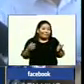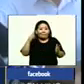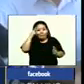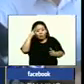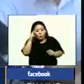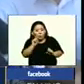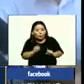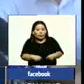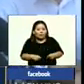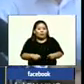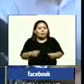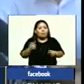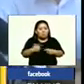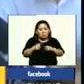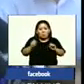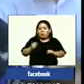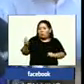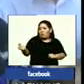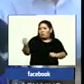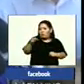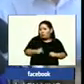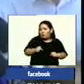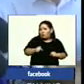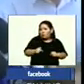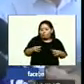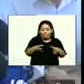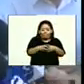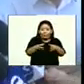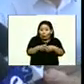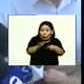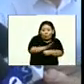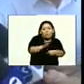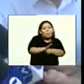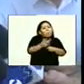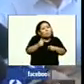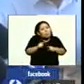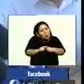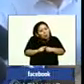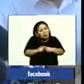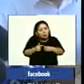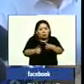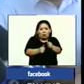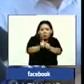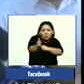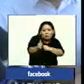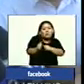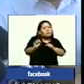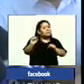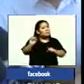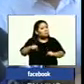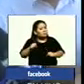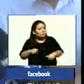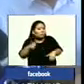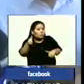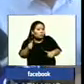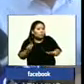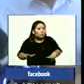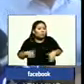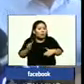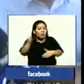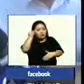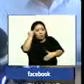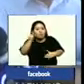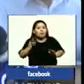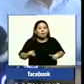poder estar acá, no en su totalidad del grupo, pero sí un buen porcentaje es importante para tomar la